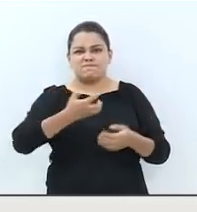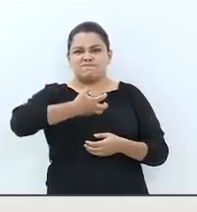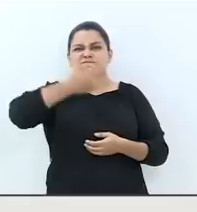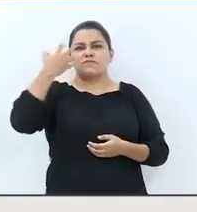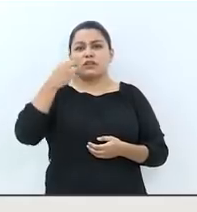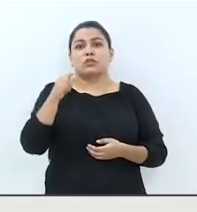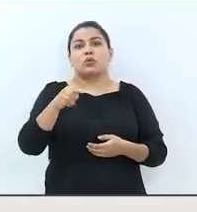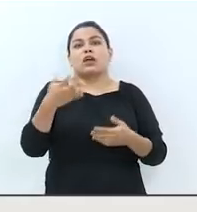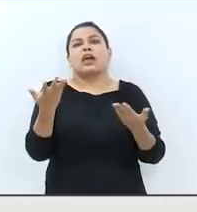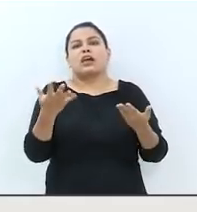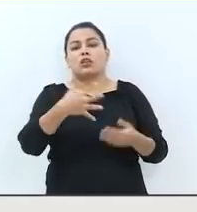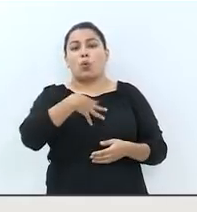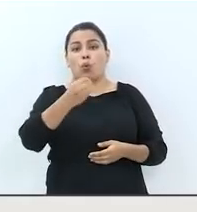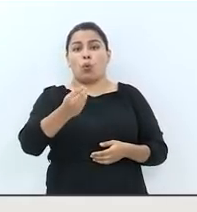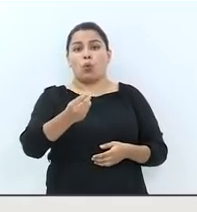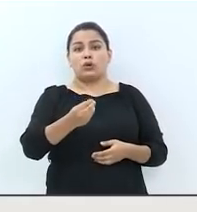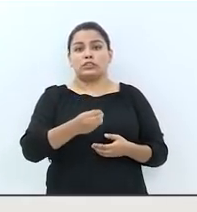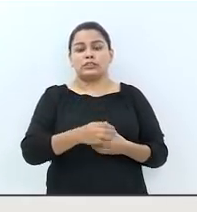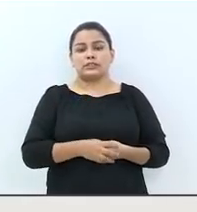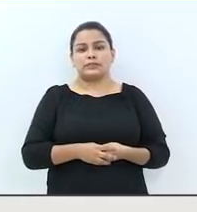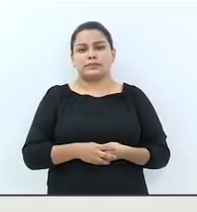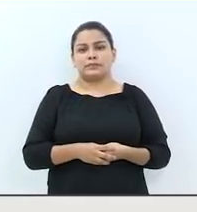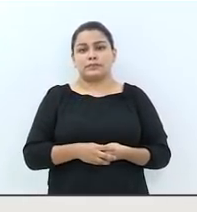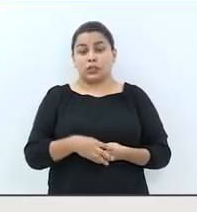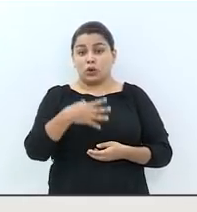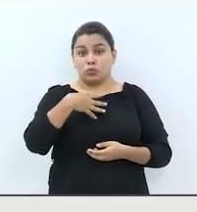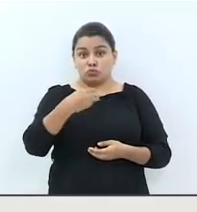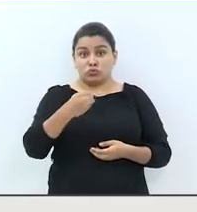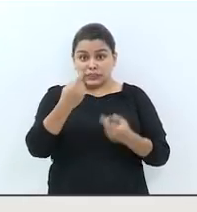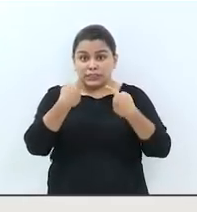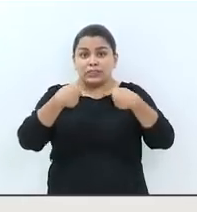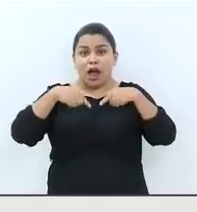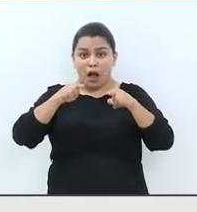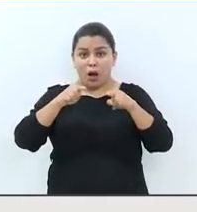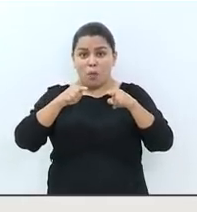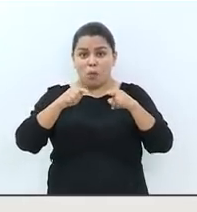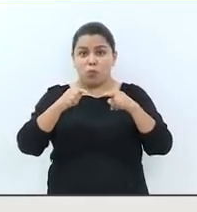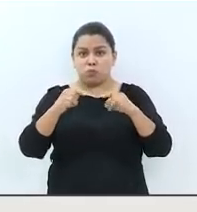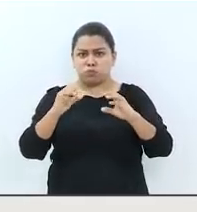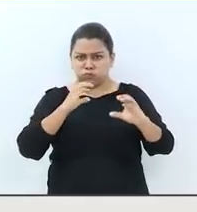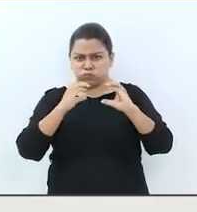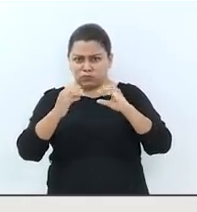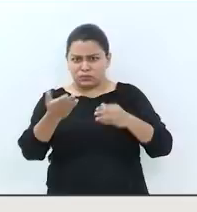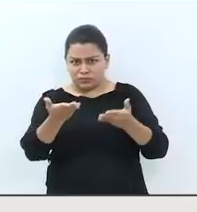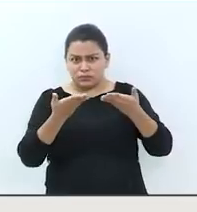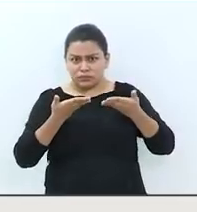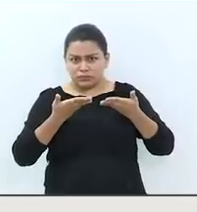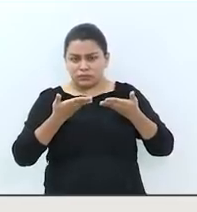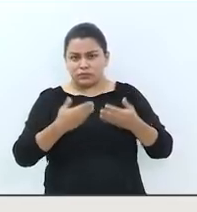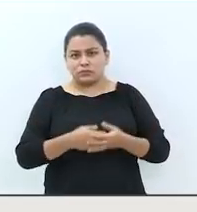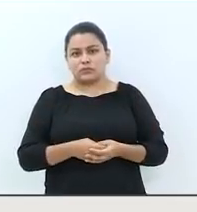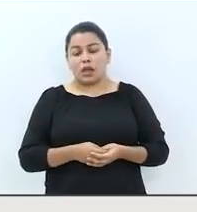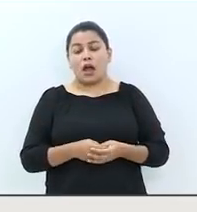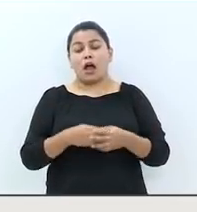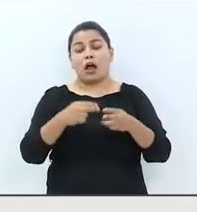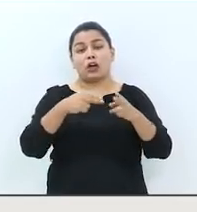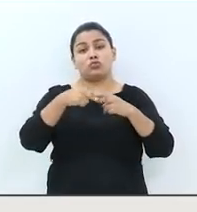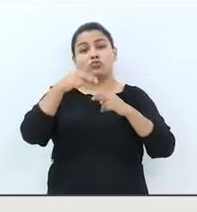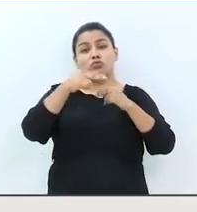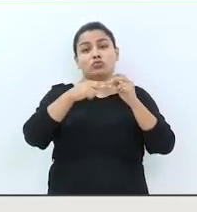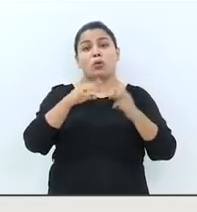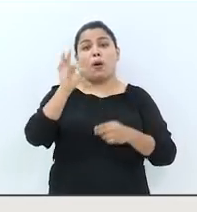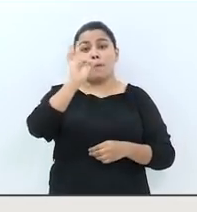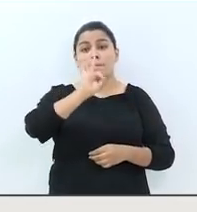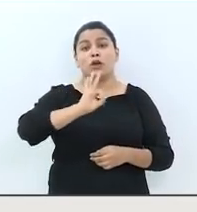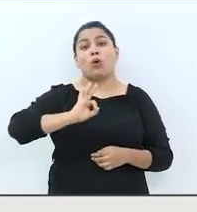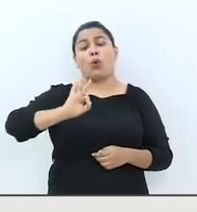enojado? ¿Qué te gustaría hacer? ¿Te gustaría apartarte un rato? ¿Te gustaría que sigamos? ¿Te gustaría que hablemos? Ahí construyo yo con la persona.